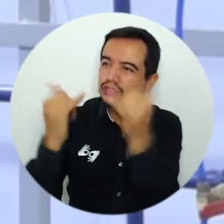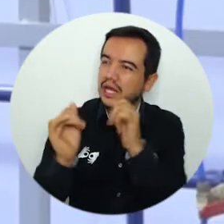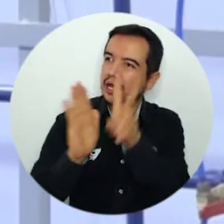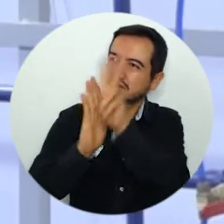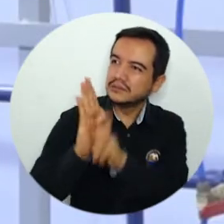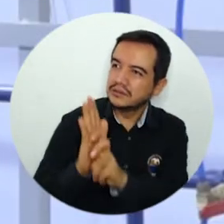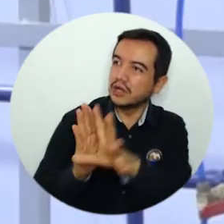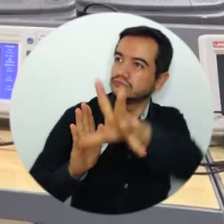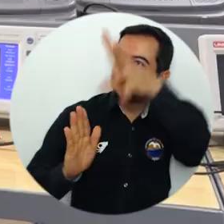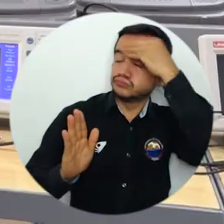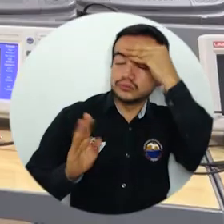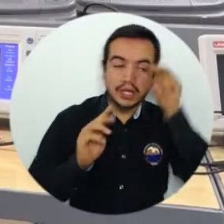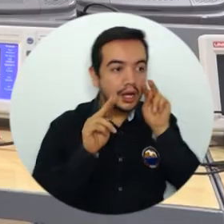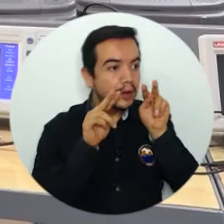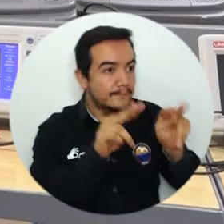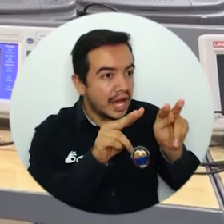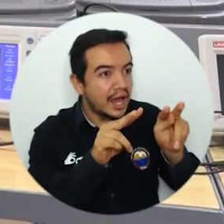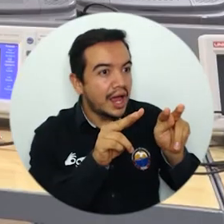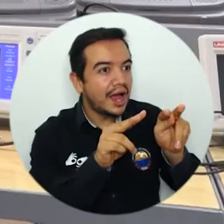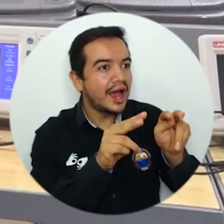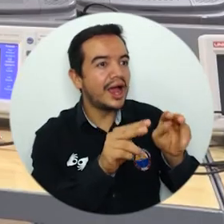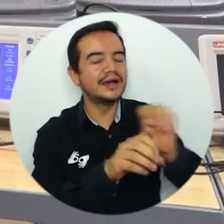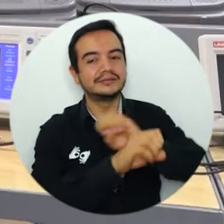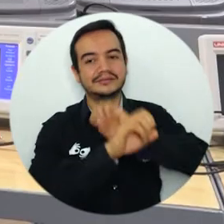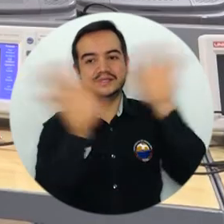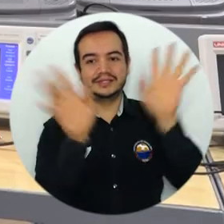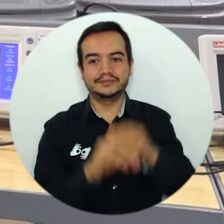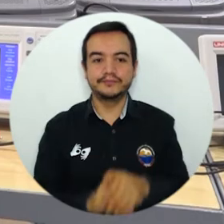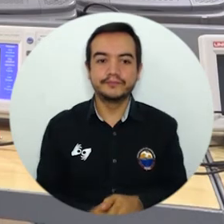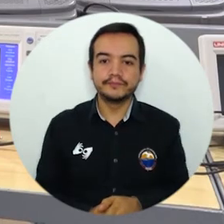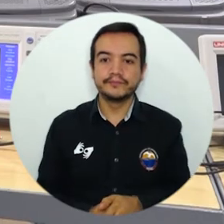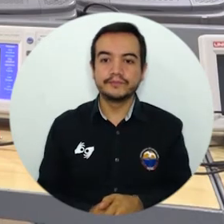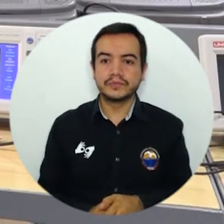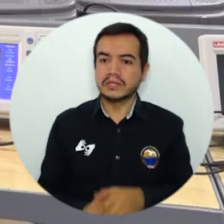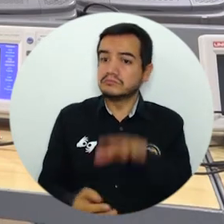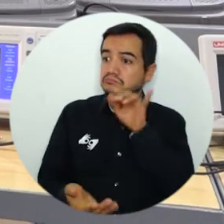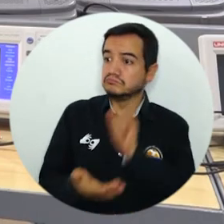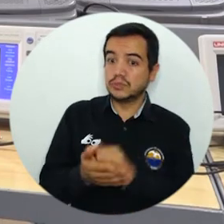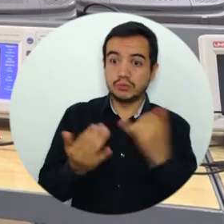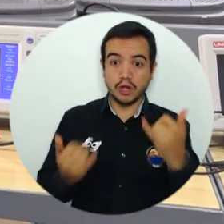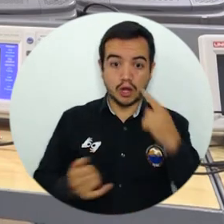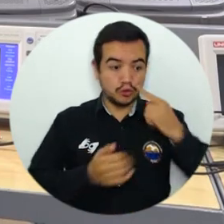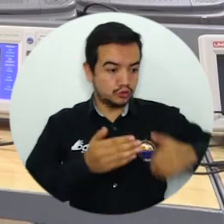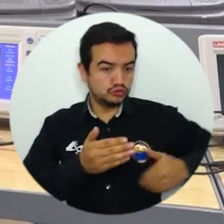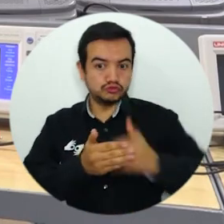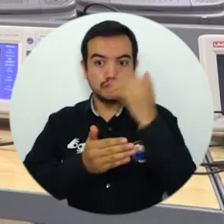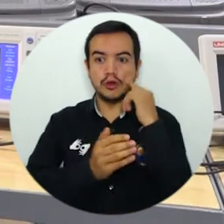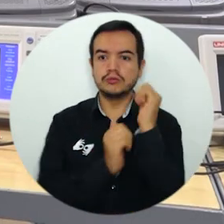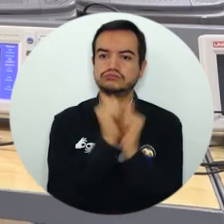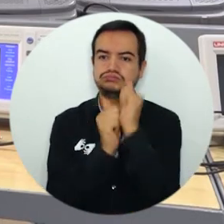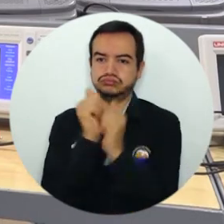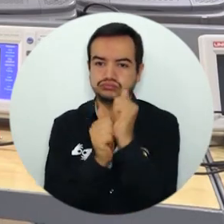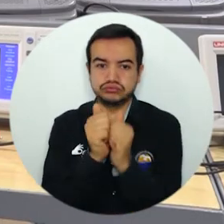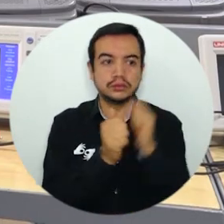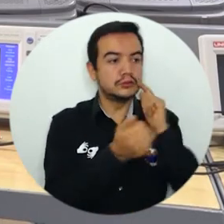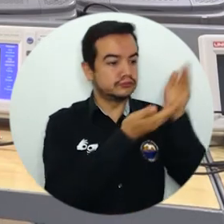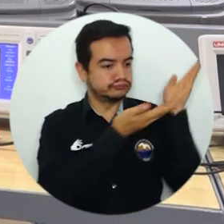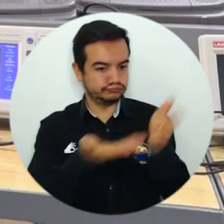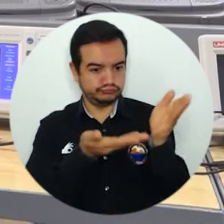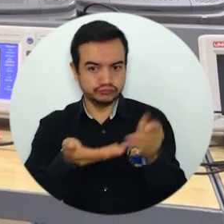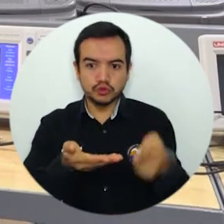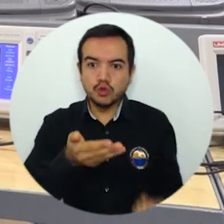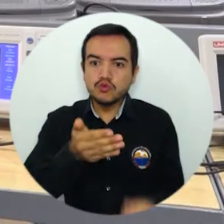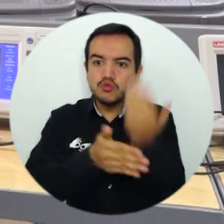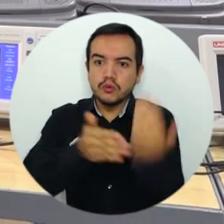más sistemático. Significa también una ampliación del punto de vista, una actualización tecnológica, porque contamos con equipos que digamos, van a